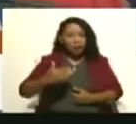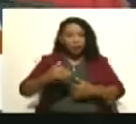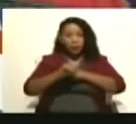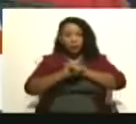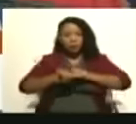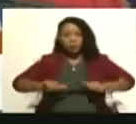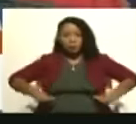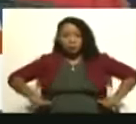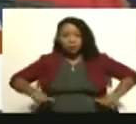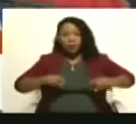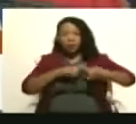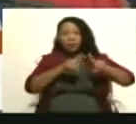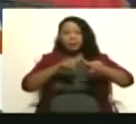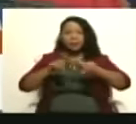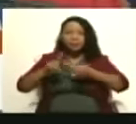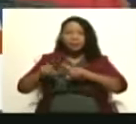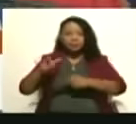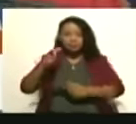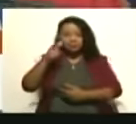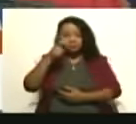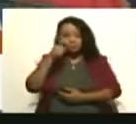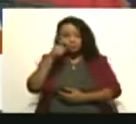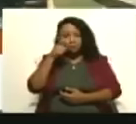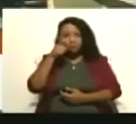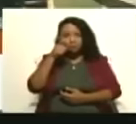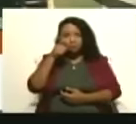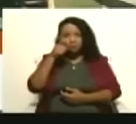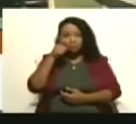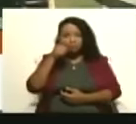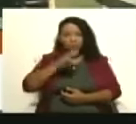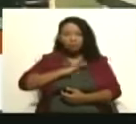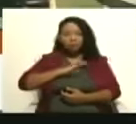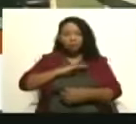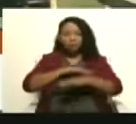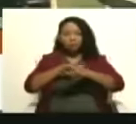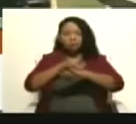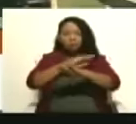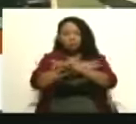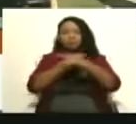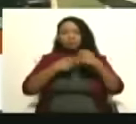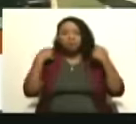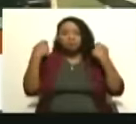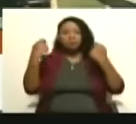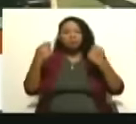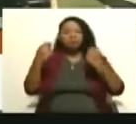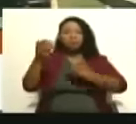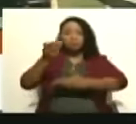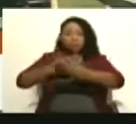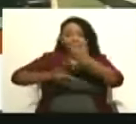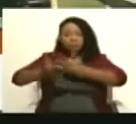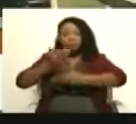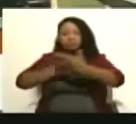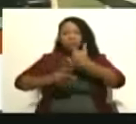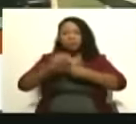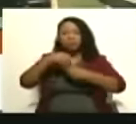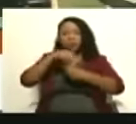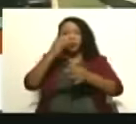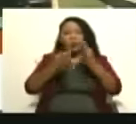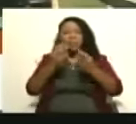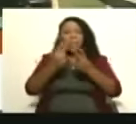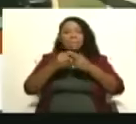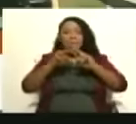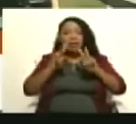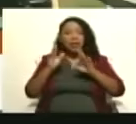diferentes órganos de seguridad ciudadana pertenecientes al Ministerio del Poder Popular para las Relaciones Interior, Justicia y Paz,